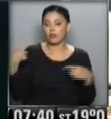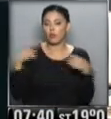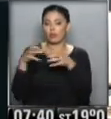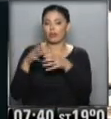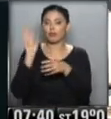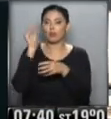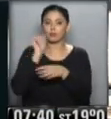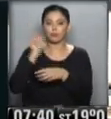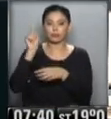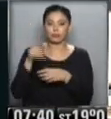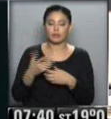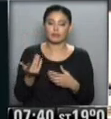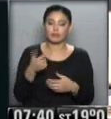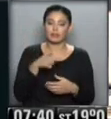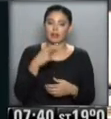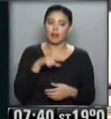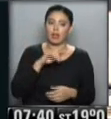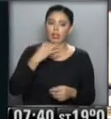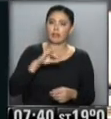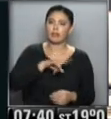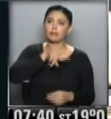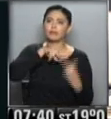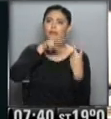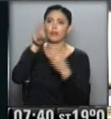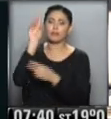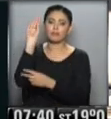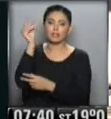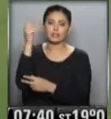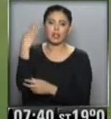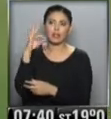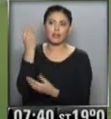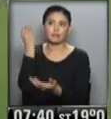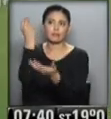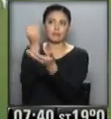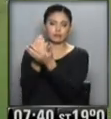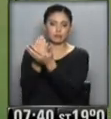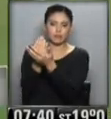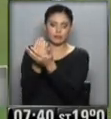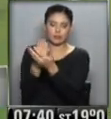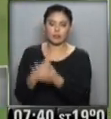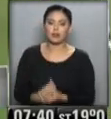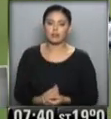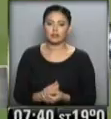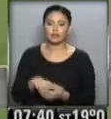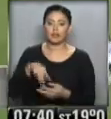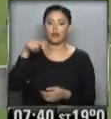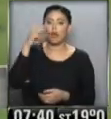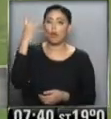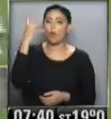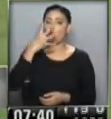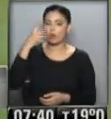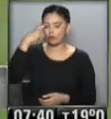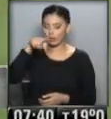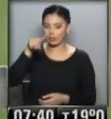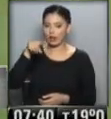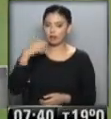Corinthians. Parece poco por tener que ir a Brasil justamente a conseguir la clasificación. Pasando de octavos a cuartos de final, Boca